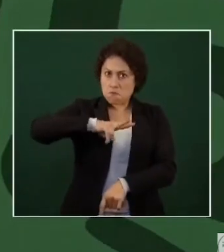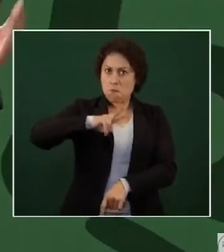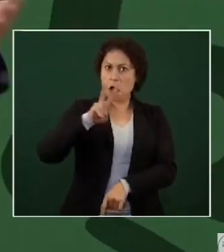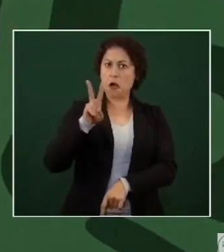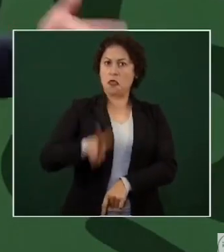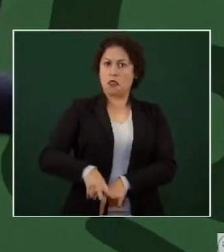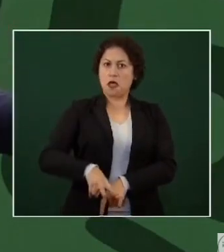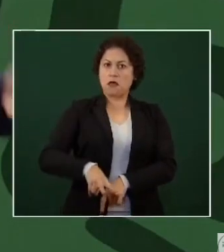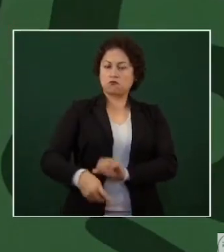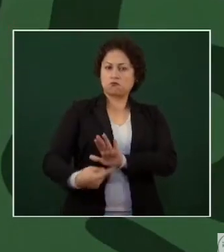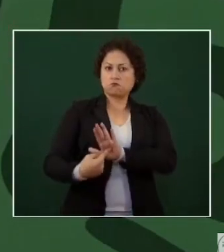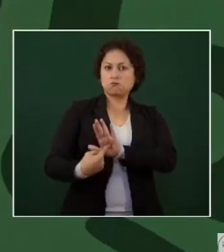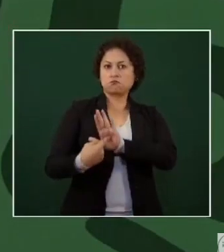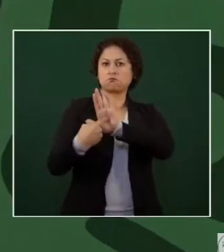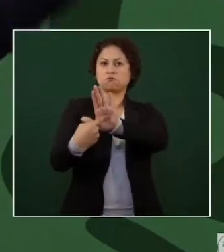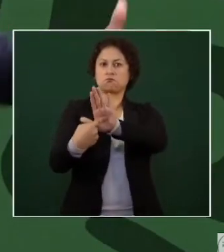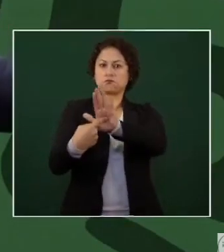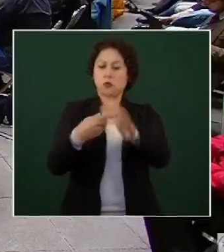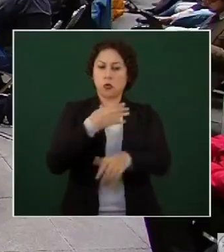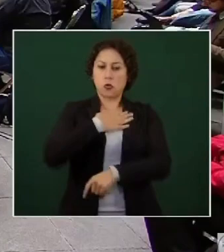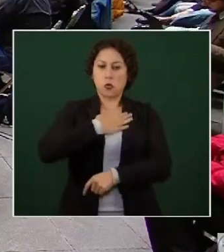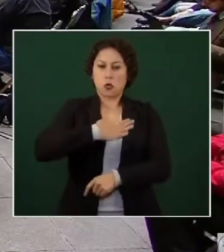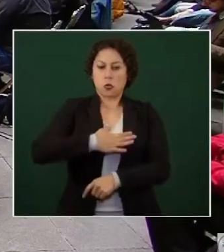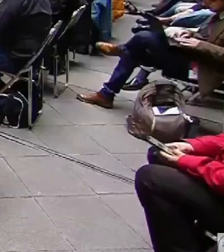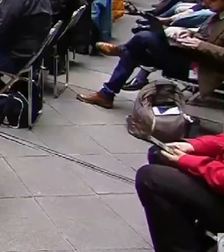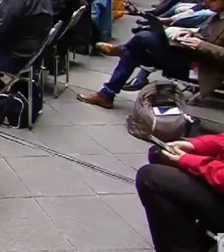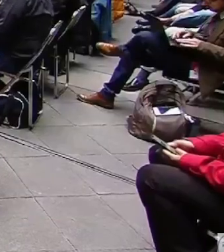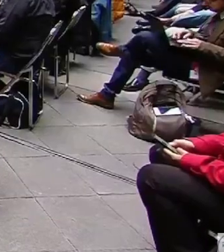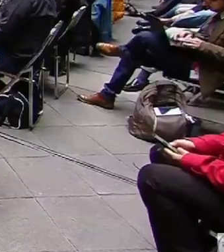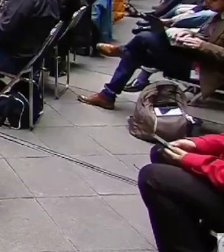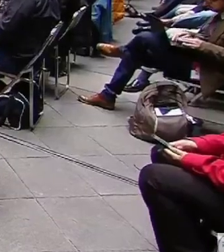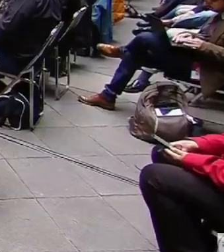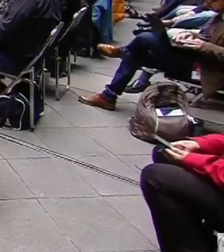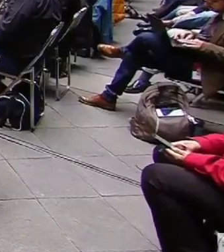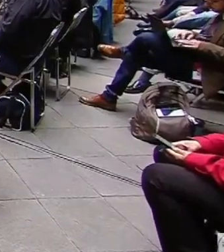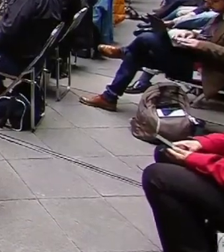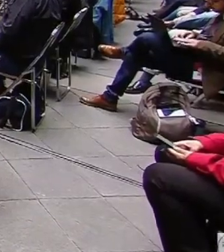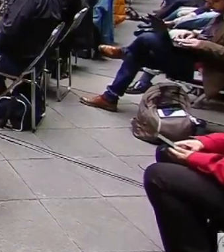y se lucha por una causa justa, se triunfa.